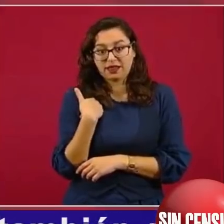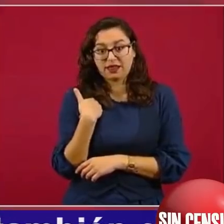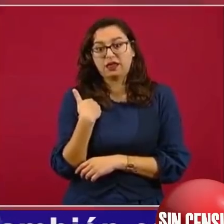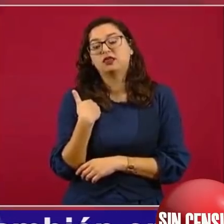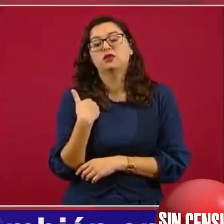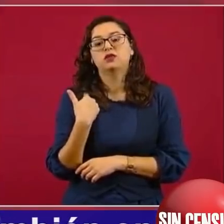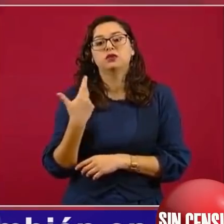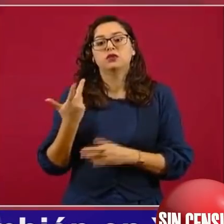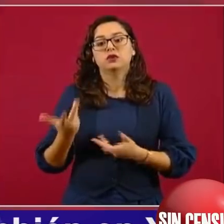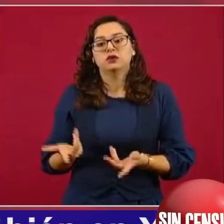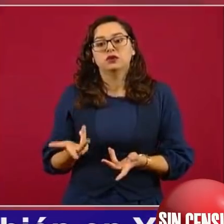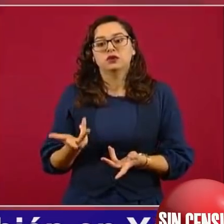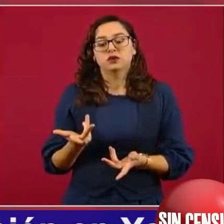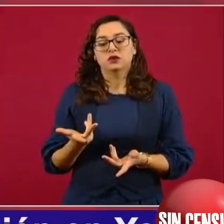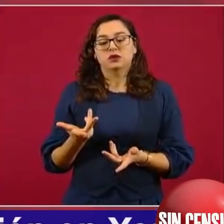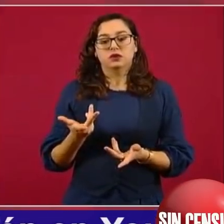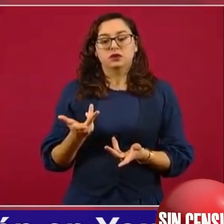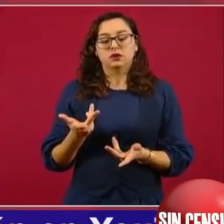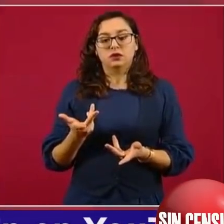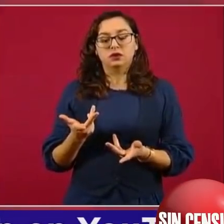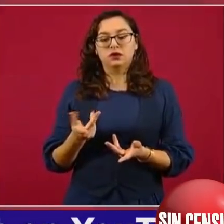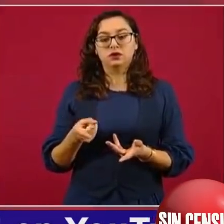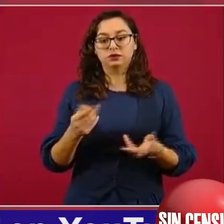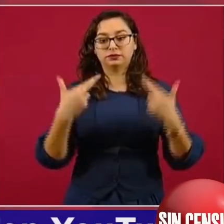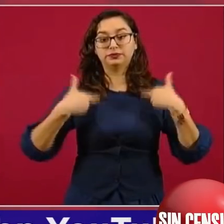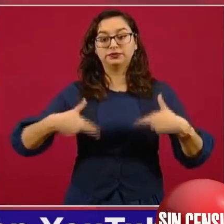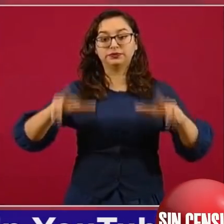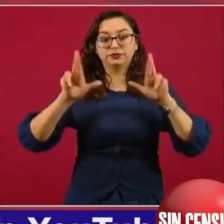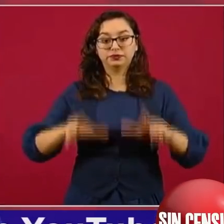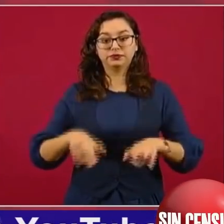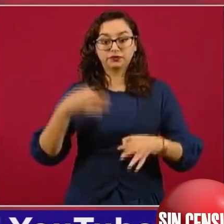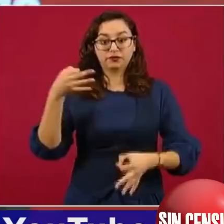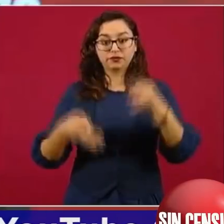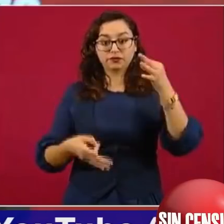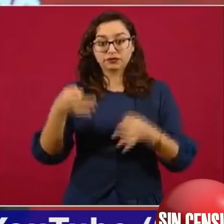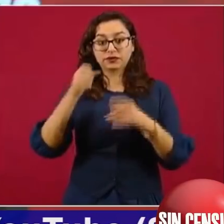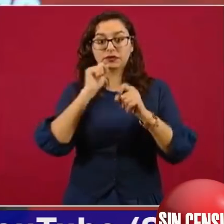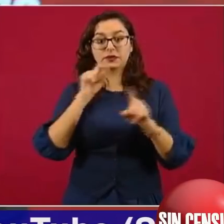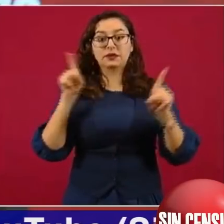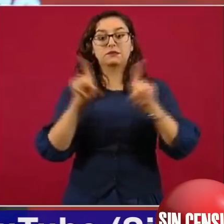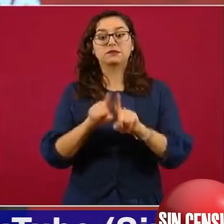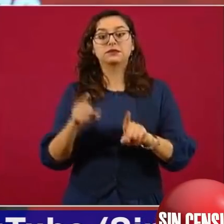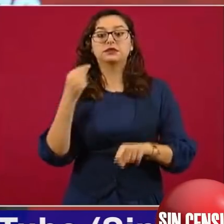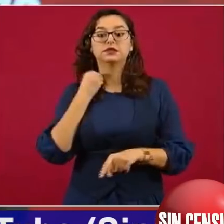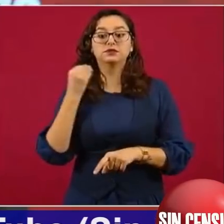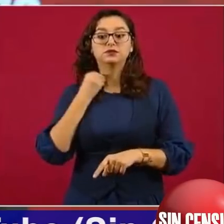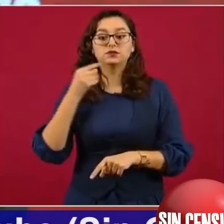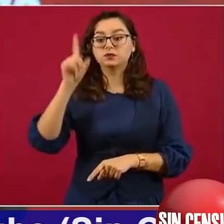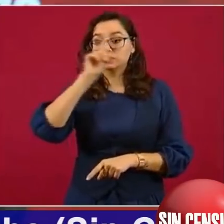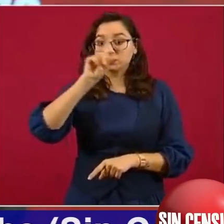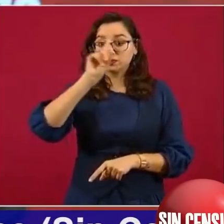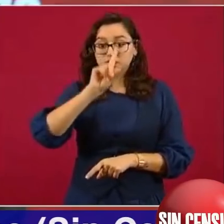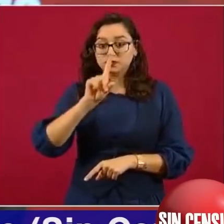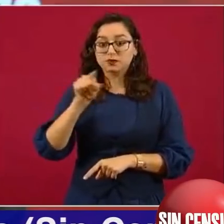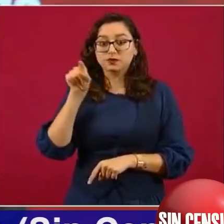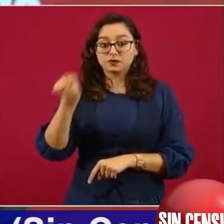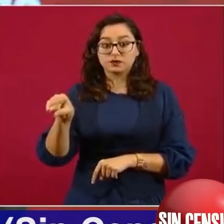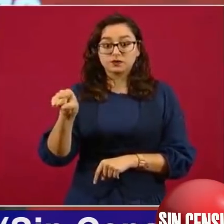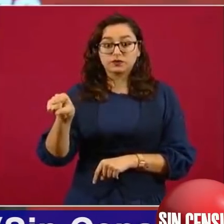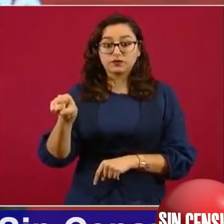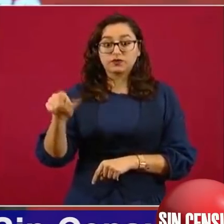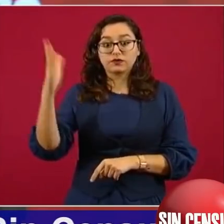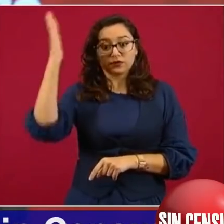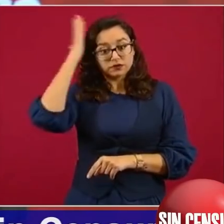el fiscal o un representante del fiscal y el consejero jurídico con